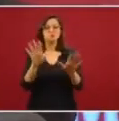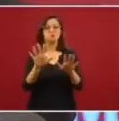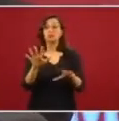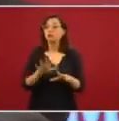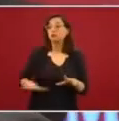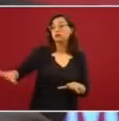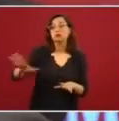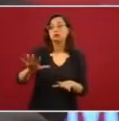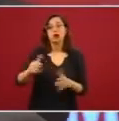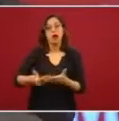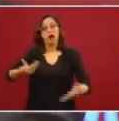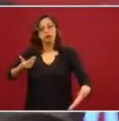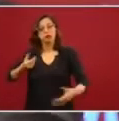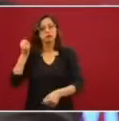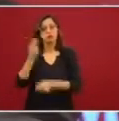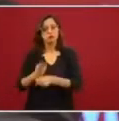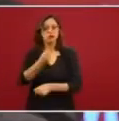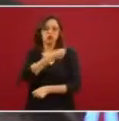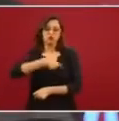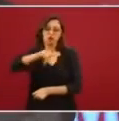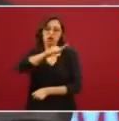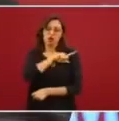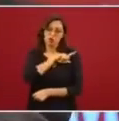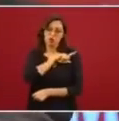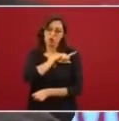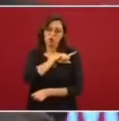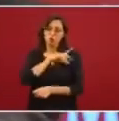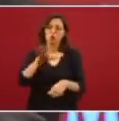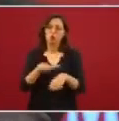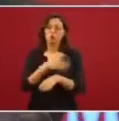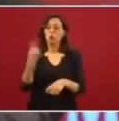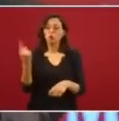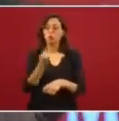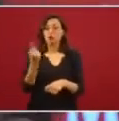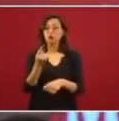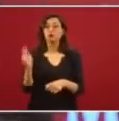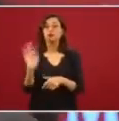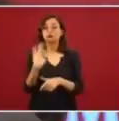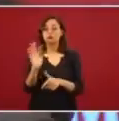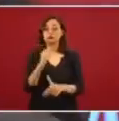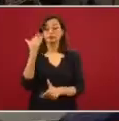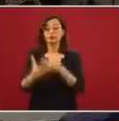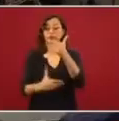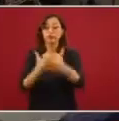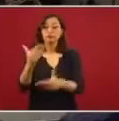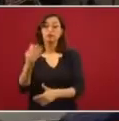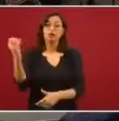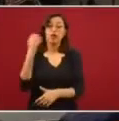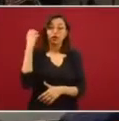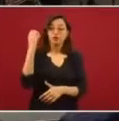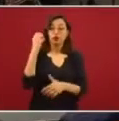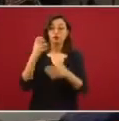que podrían incluir el cierre selectivo pero aquí quiero ser enfático selectivo de eventos